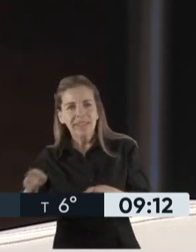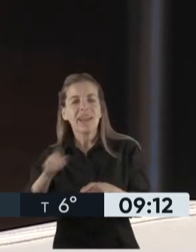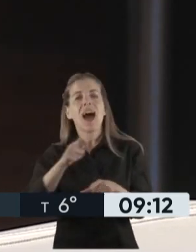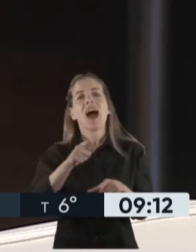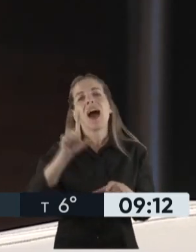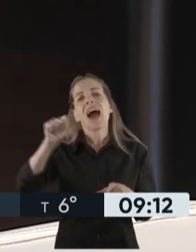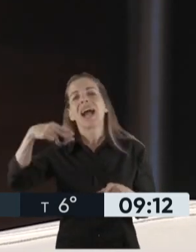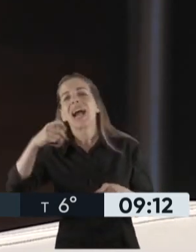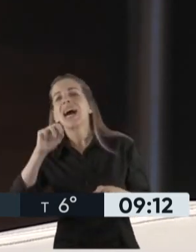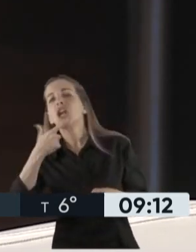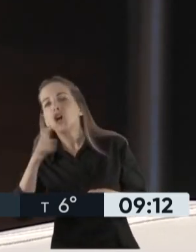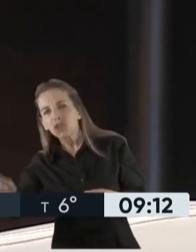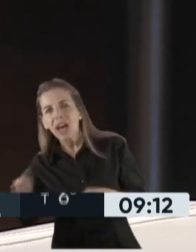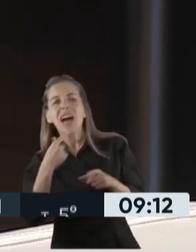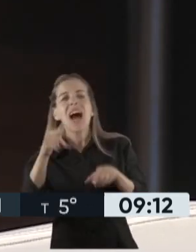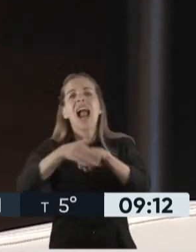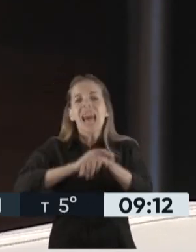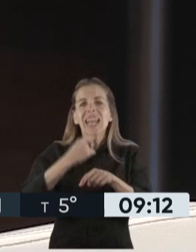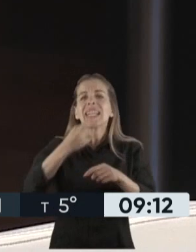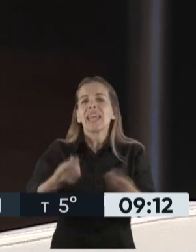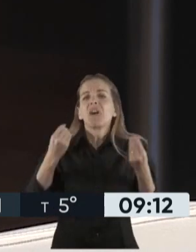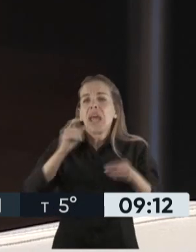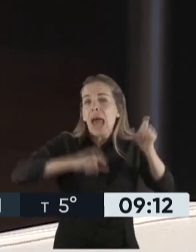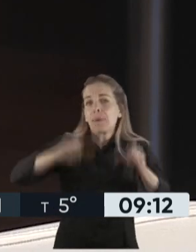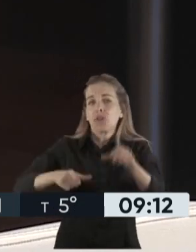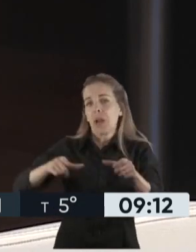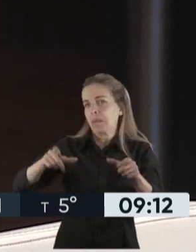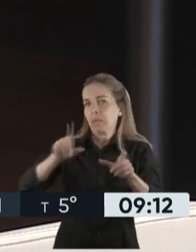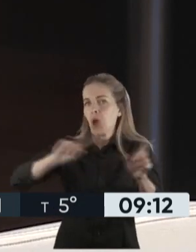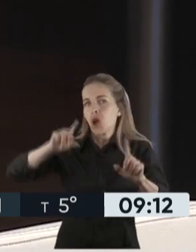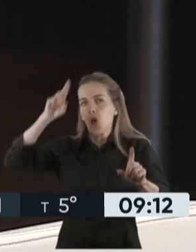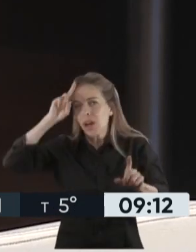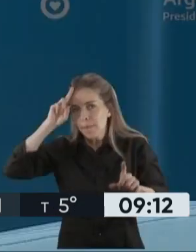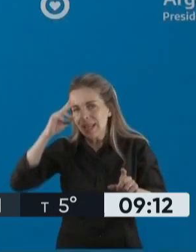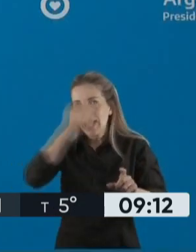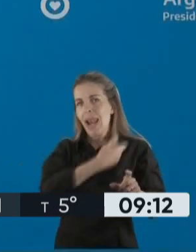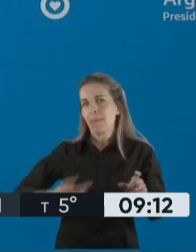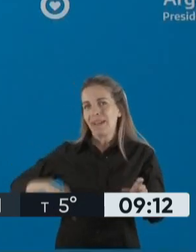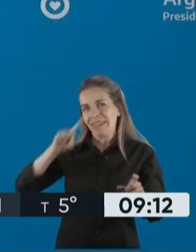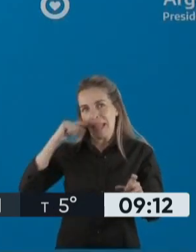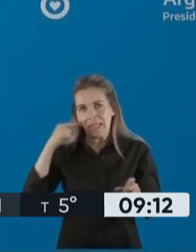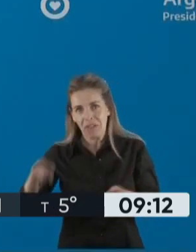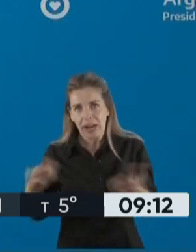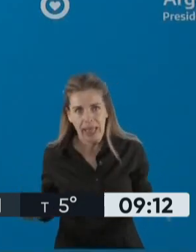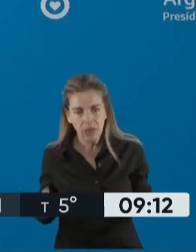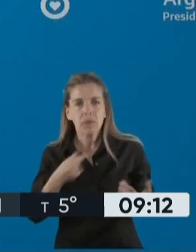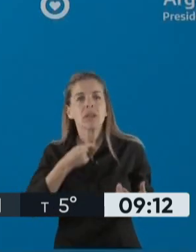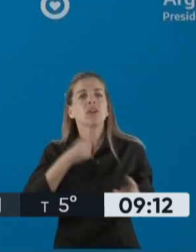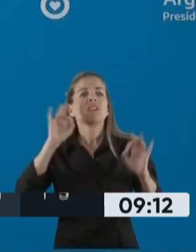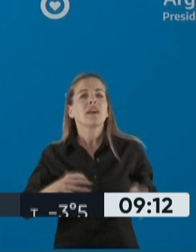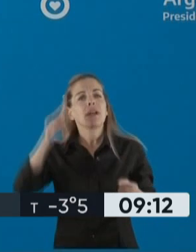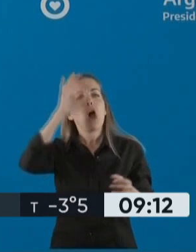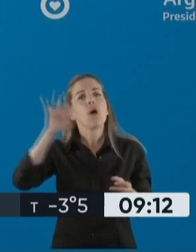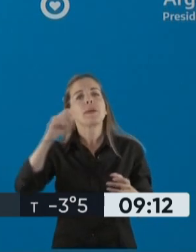al presidente no lo respetamos ni lo vamos a respetar, es irreversible, no hay vuelta atrás. Quería saber qué opina el presidente o qué responde Presidencia, esa es la primera pregunta.